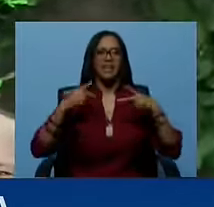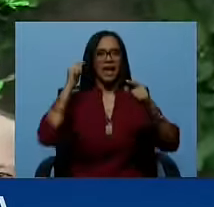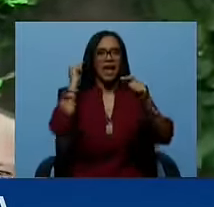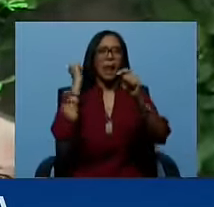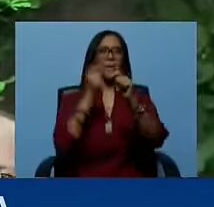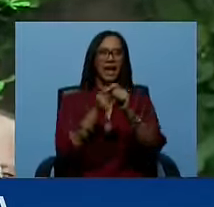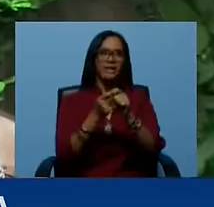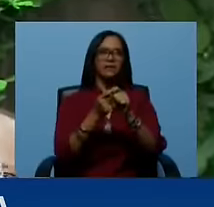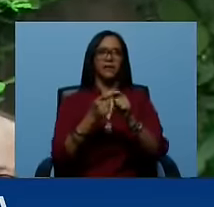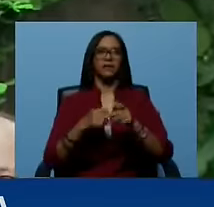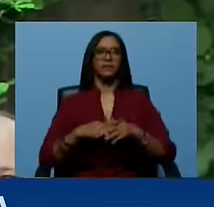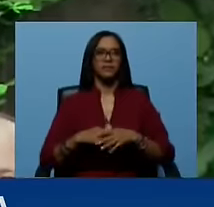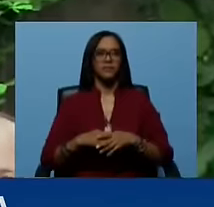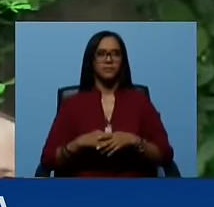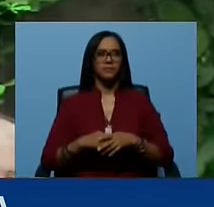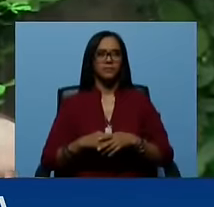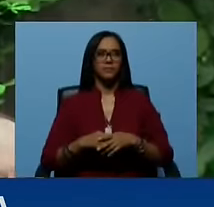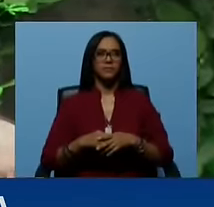esperanza.